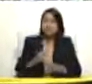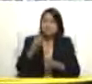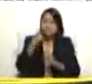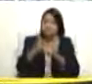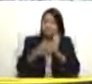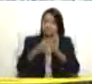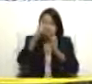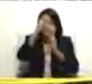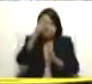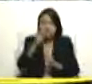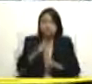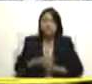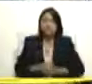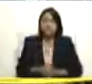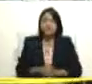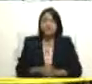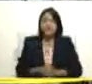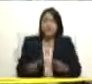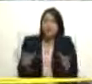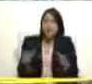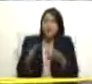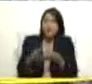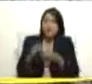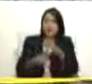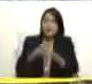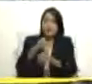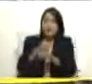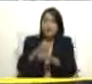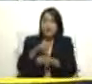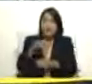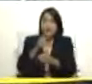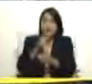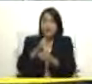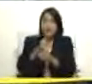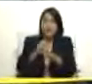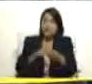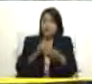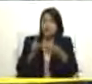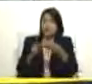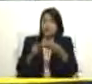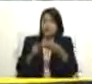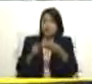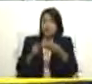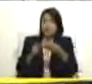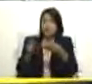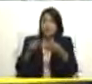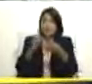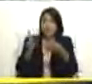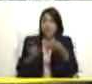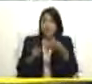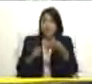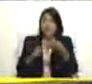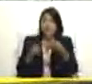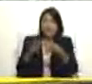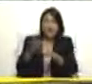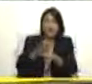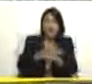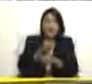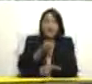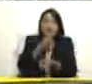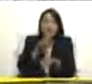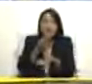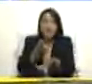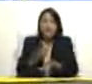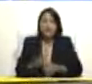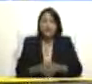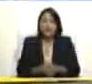la Organización Internacional de Trabajo, OIT. Ese fue el tercero. El cuarto fue el que le conté,